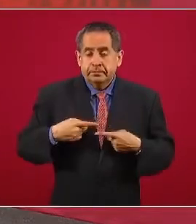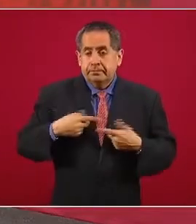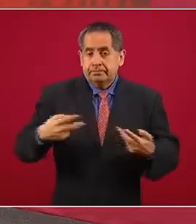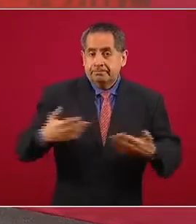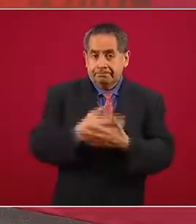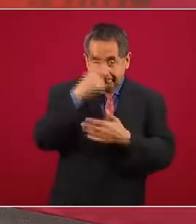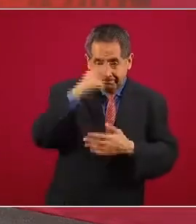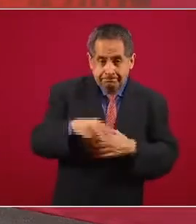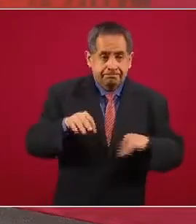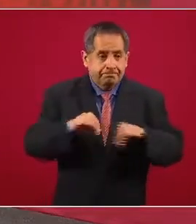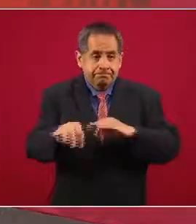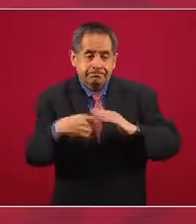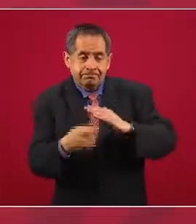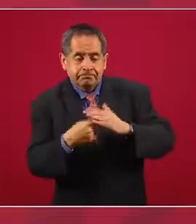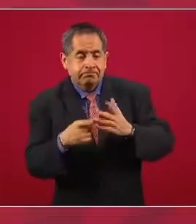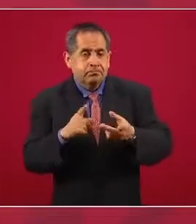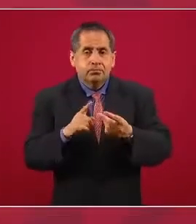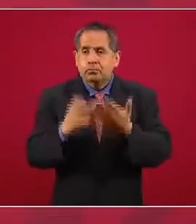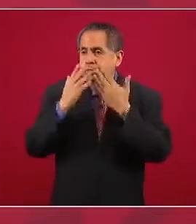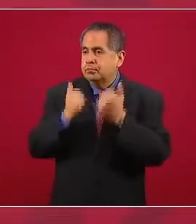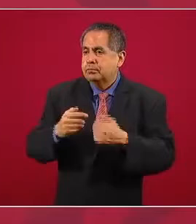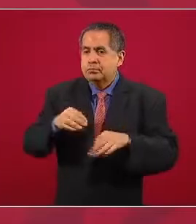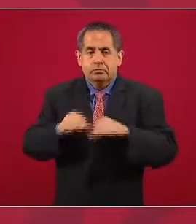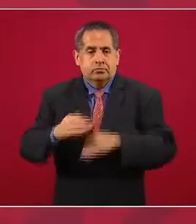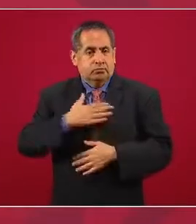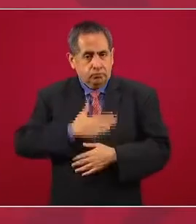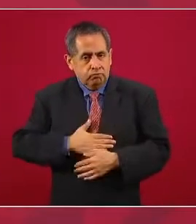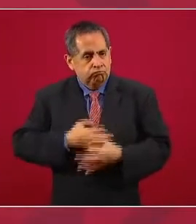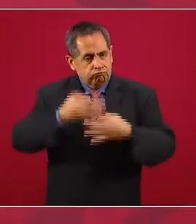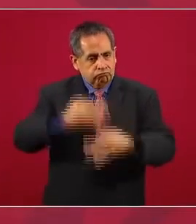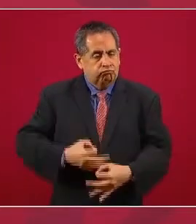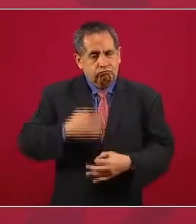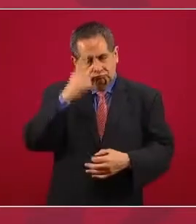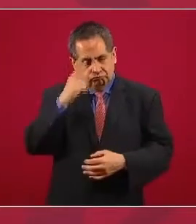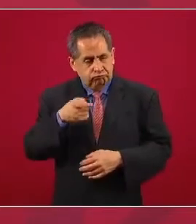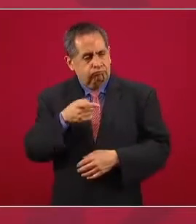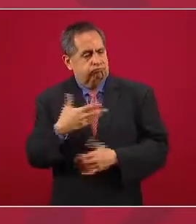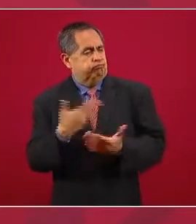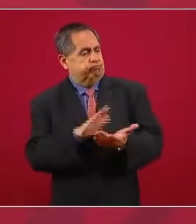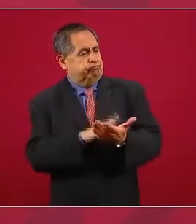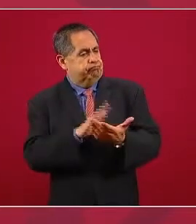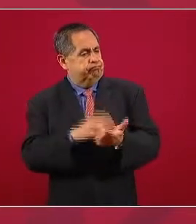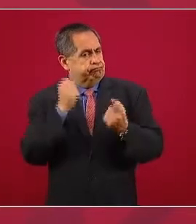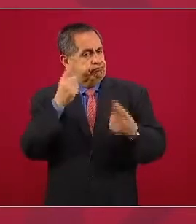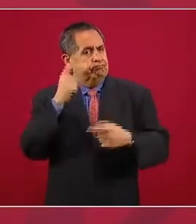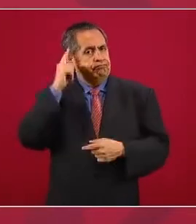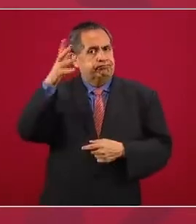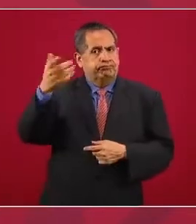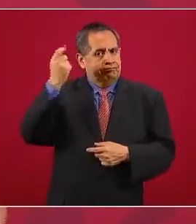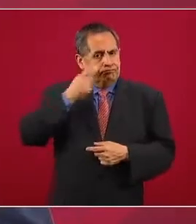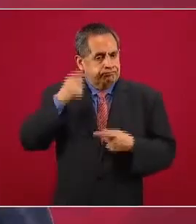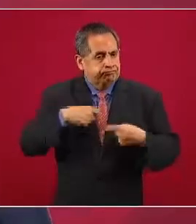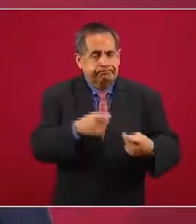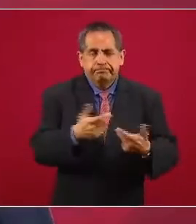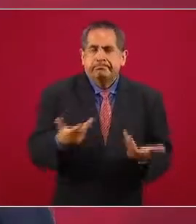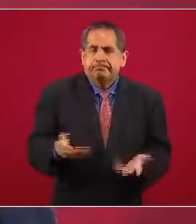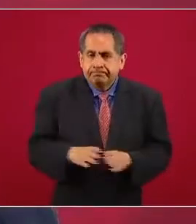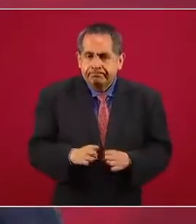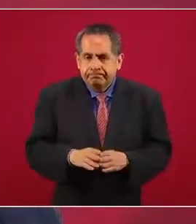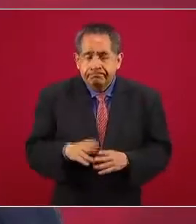a tener un trabajo justo, digno, donde su valor agregado sea reconocido y donde todos, al